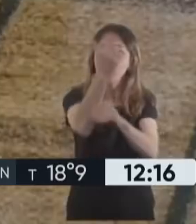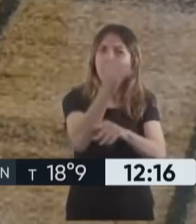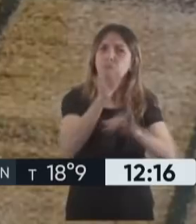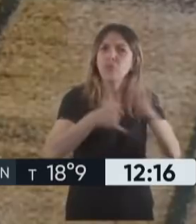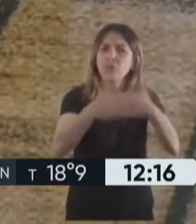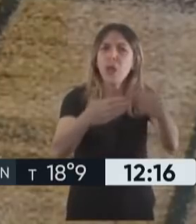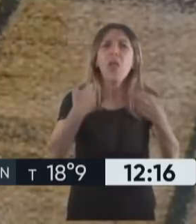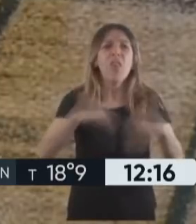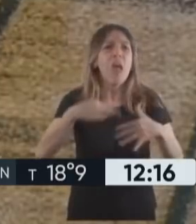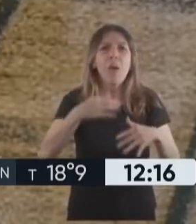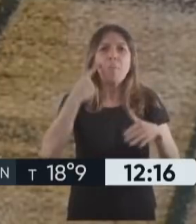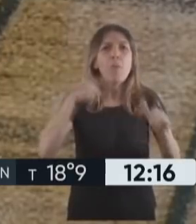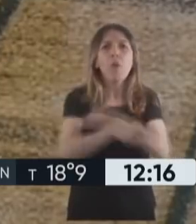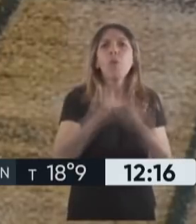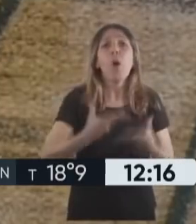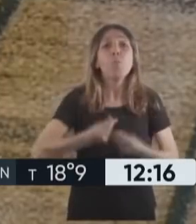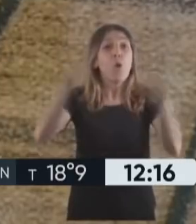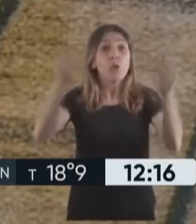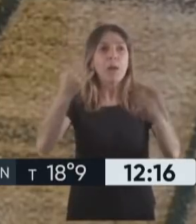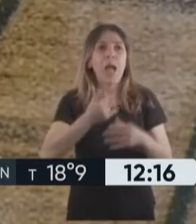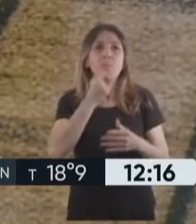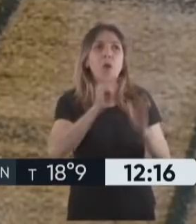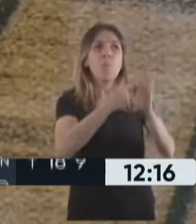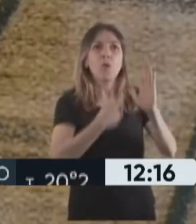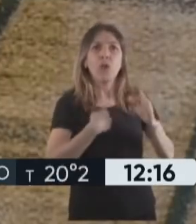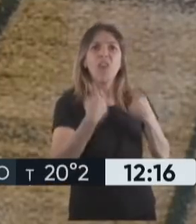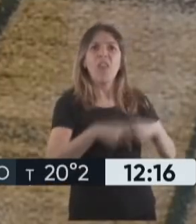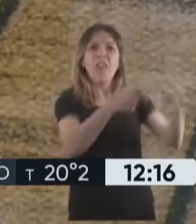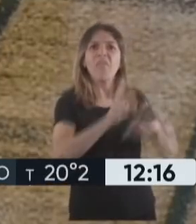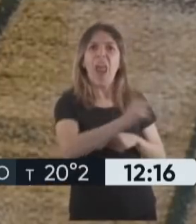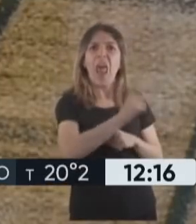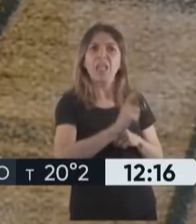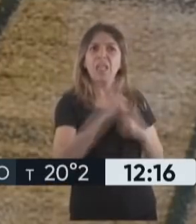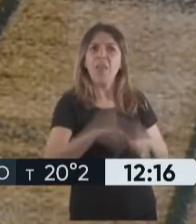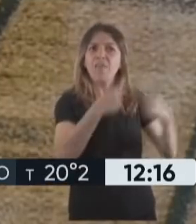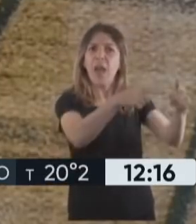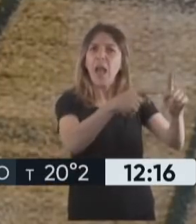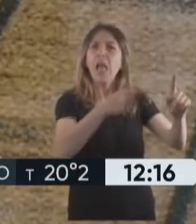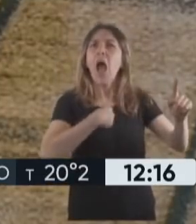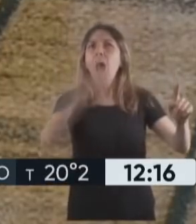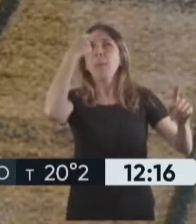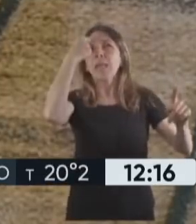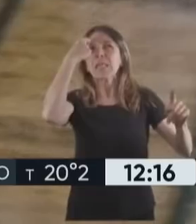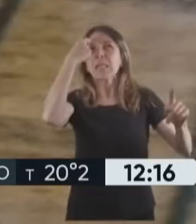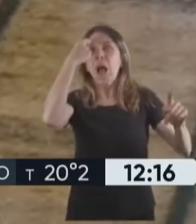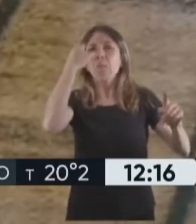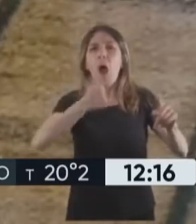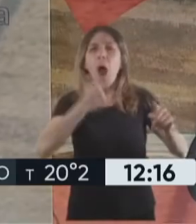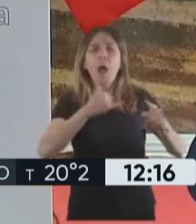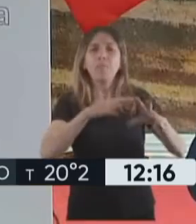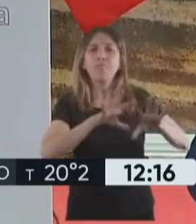algo que tenemos que profundizar porque muchas veces las diferencias nos hacen pensar de que estamos frente a un abismo